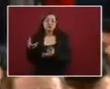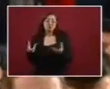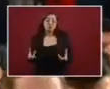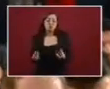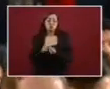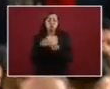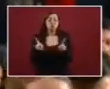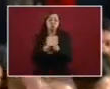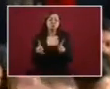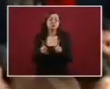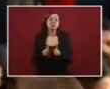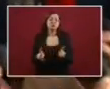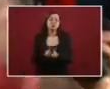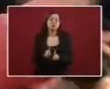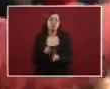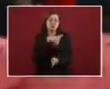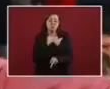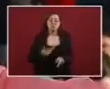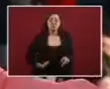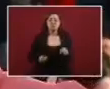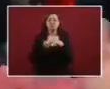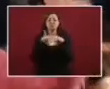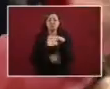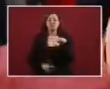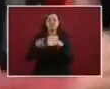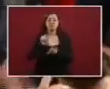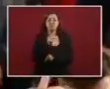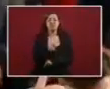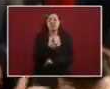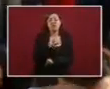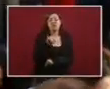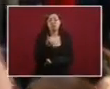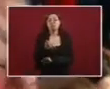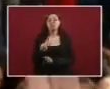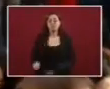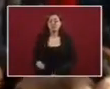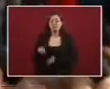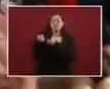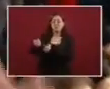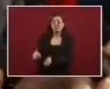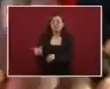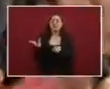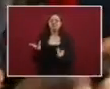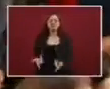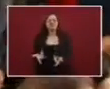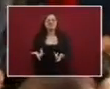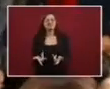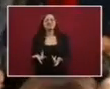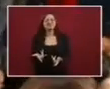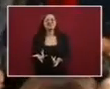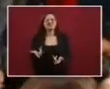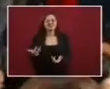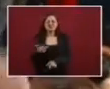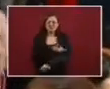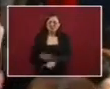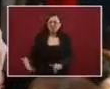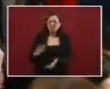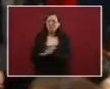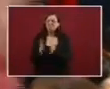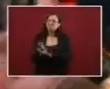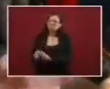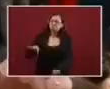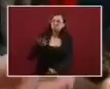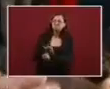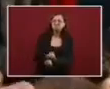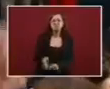pri y es el que más fuerte está para ocupar este cargo como acabar con el nepotismo por ejemplo que